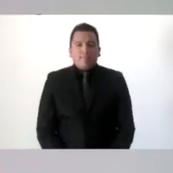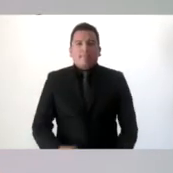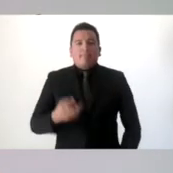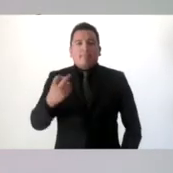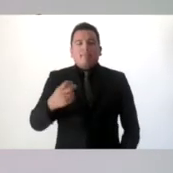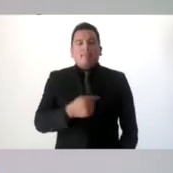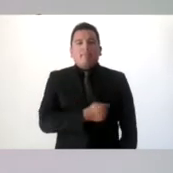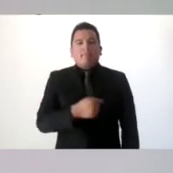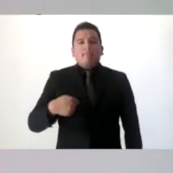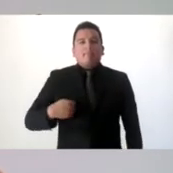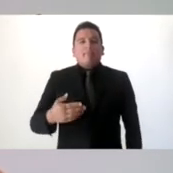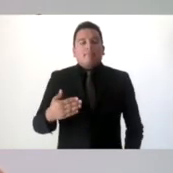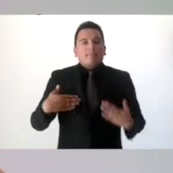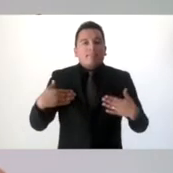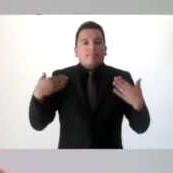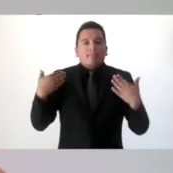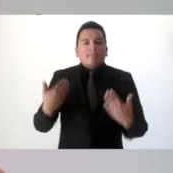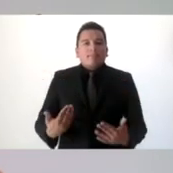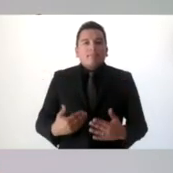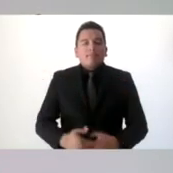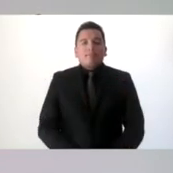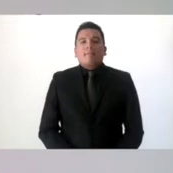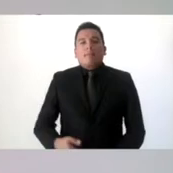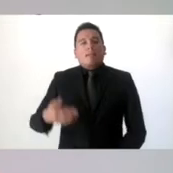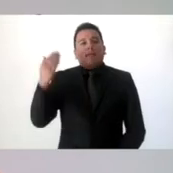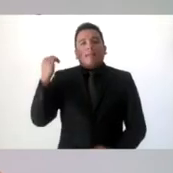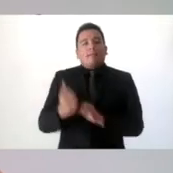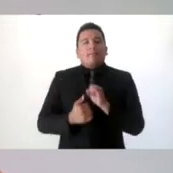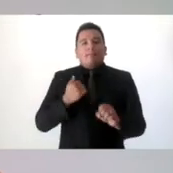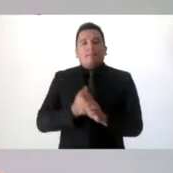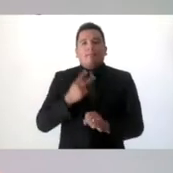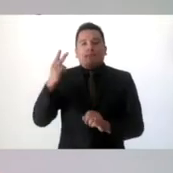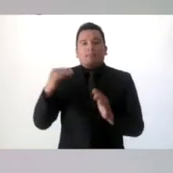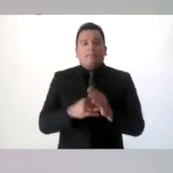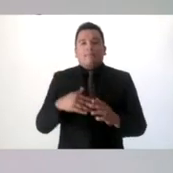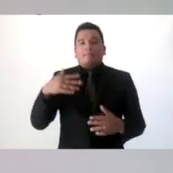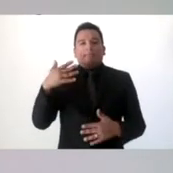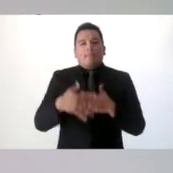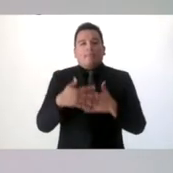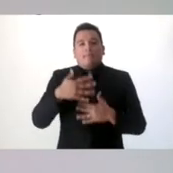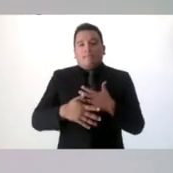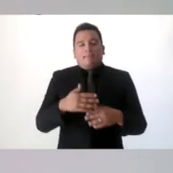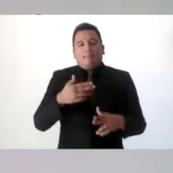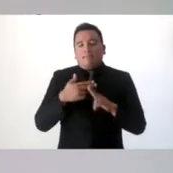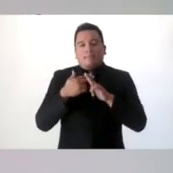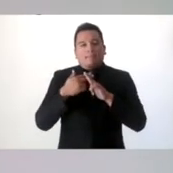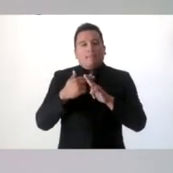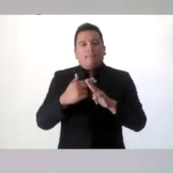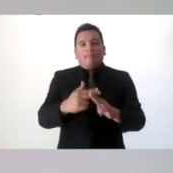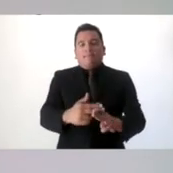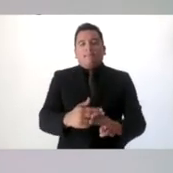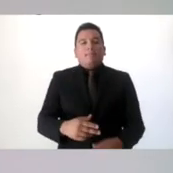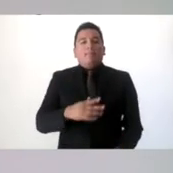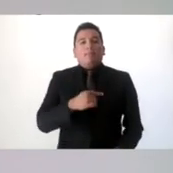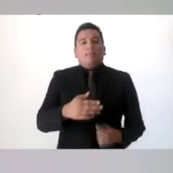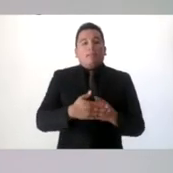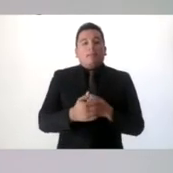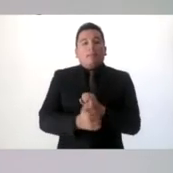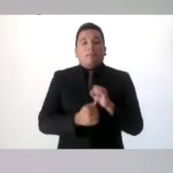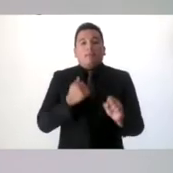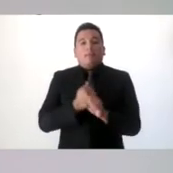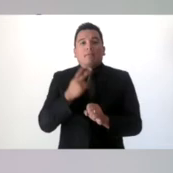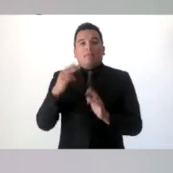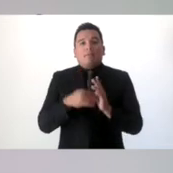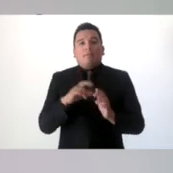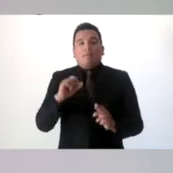generando ya un piso de confianza desde 2015 ahorita y las elecciones que tendremos para 2021.